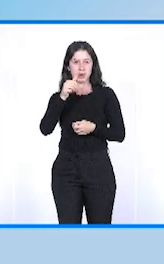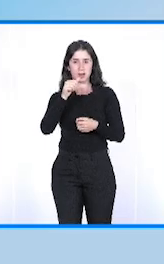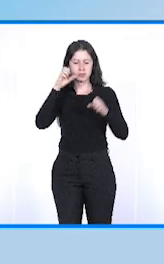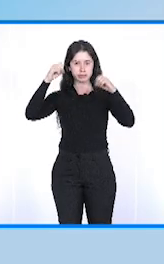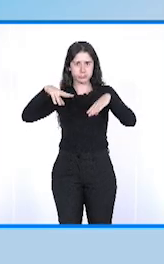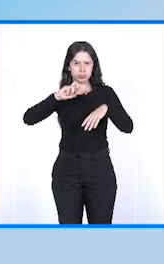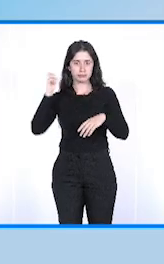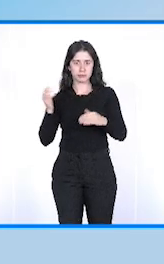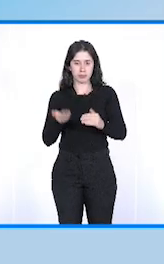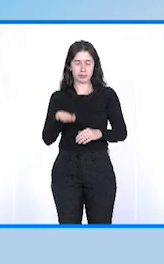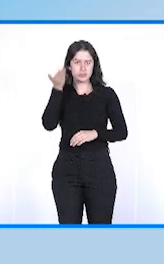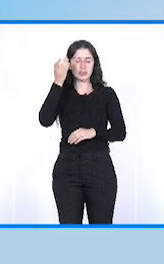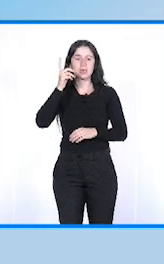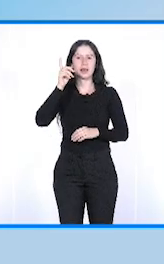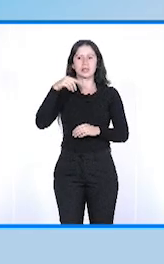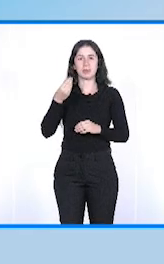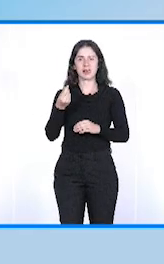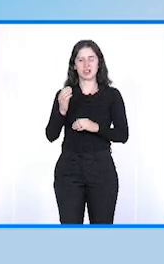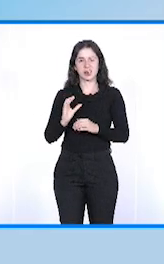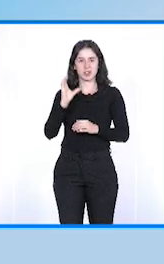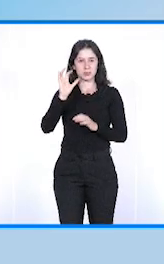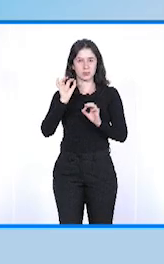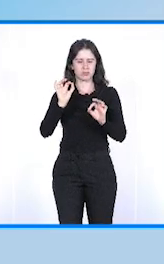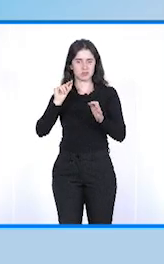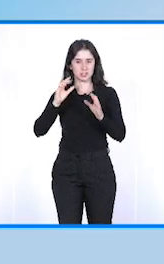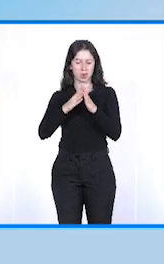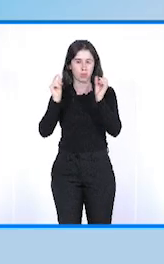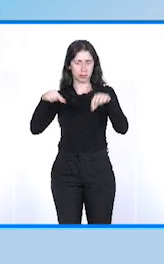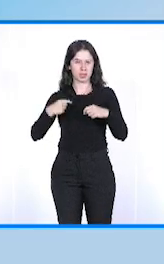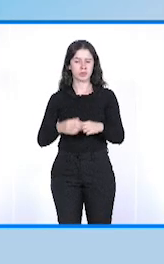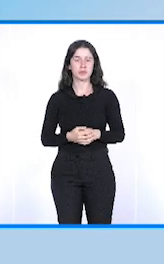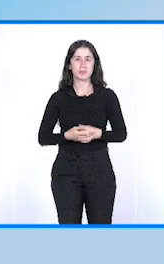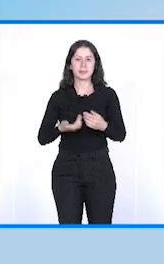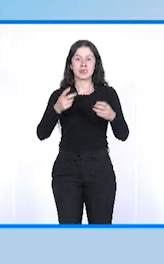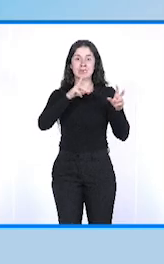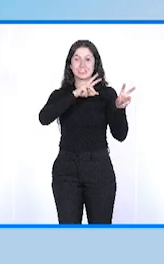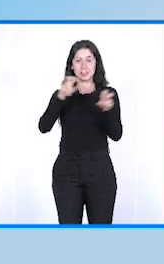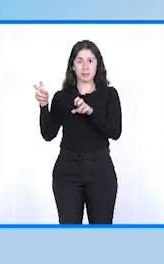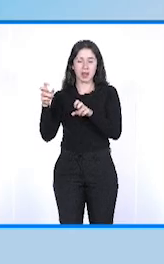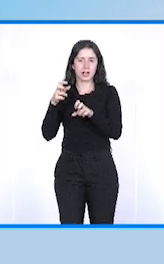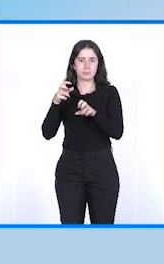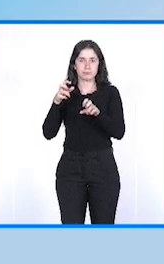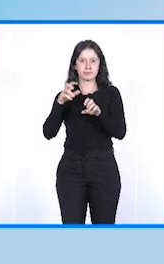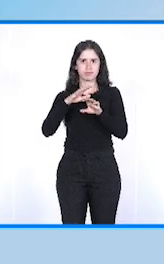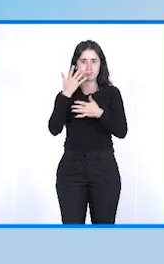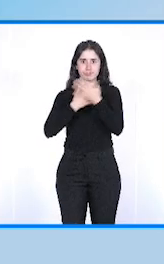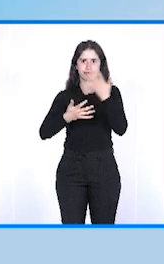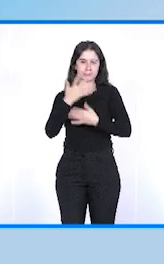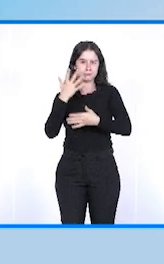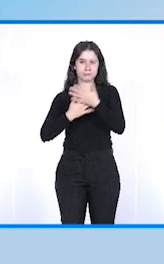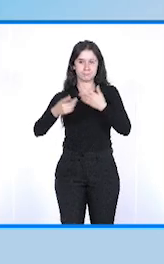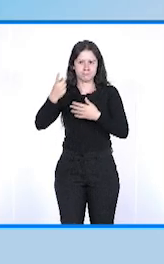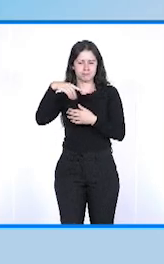acuerdos de incrementos salariales en los convenios entonces bueno todo esto en ese cóctel quiero que entendáis